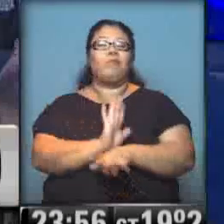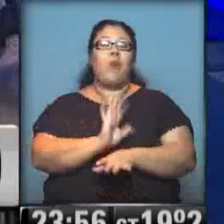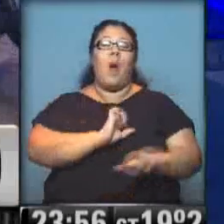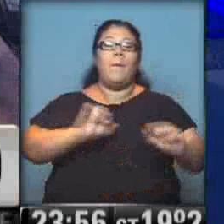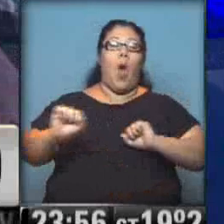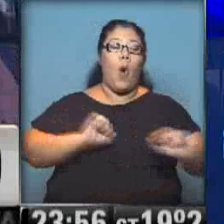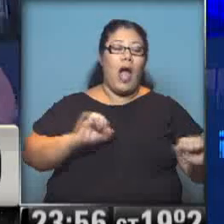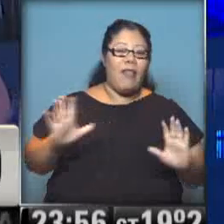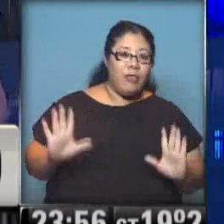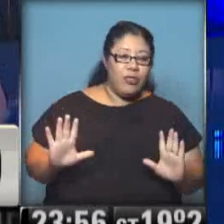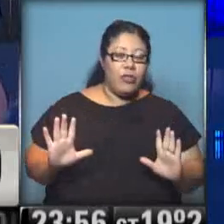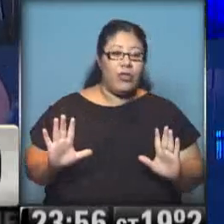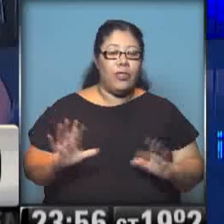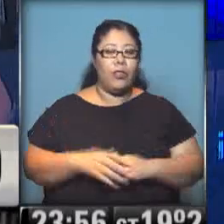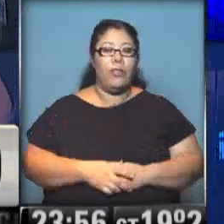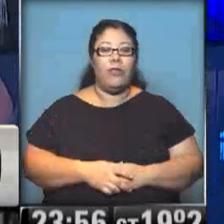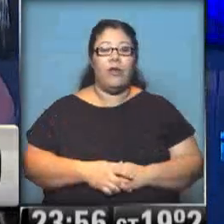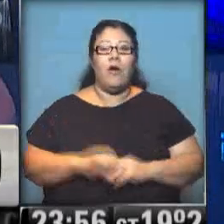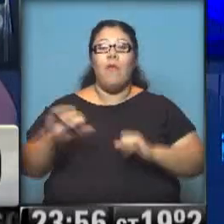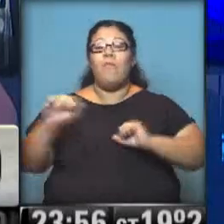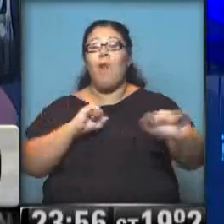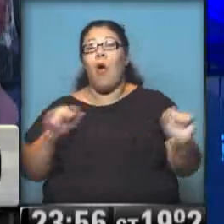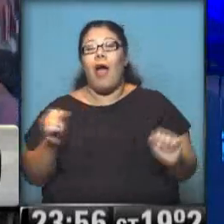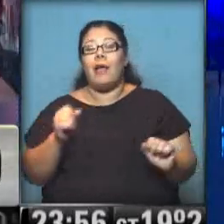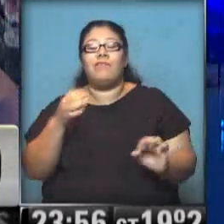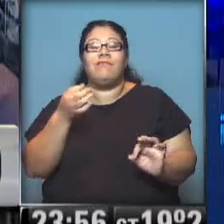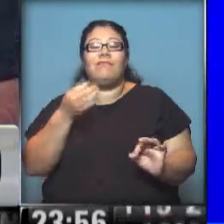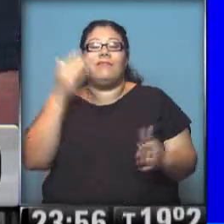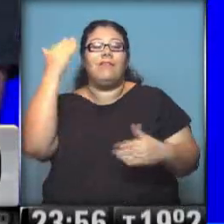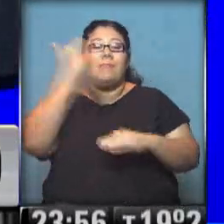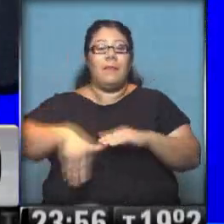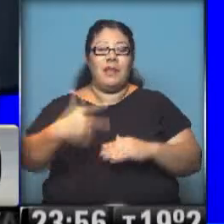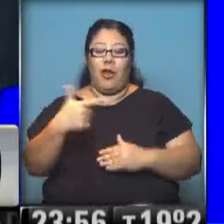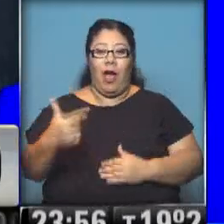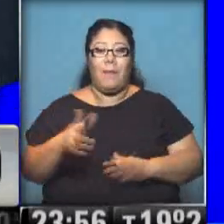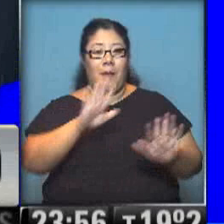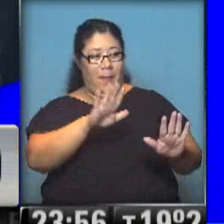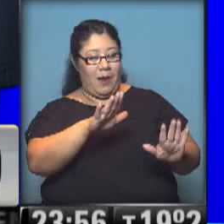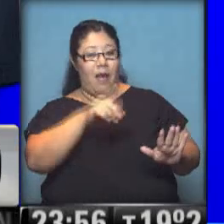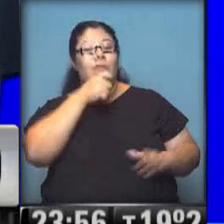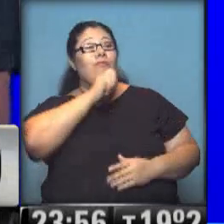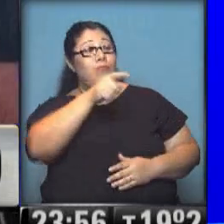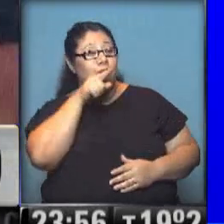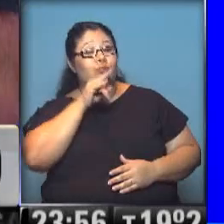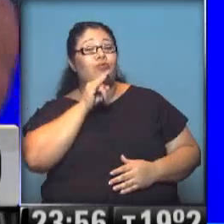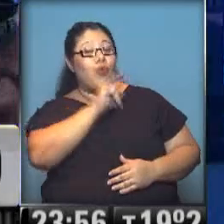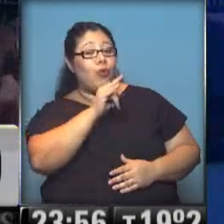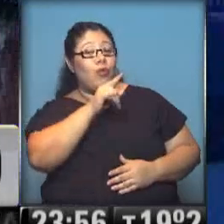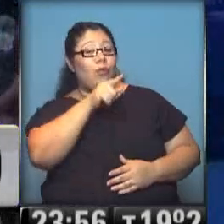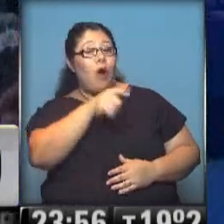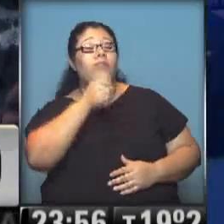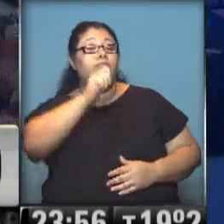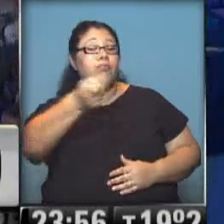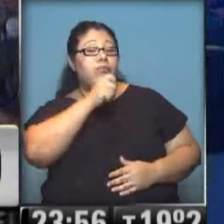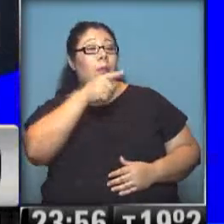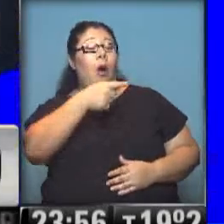cierta escatología, y no reconocer ningún límite. Si vos lo decís, no voy a hacer... Vos sos el conductor. Sí, se supone, claro, que vos sos el que dice la verdad